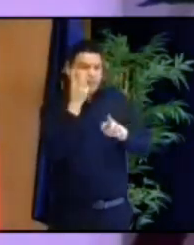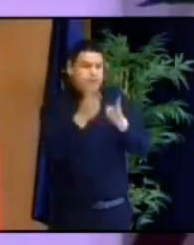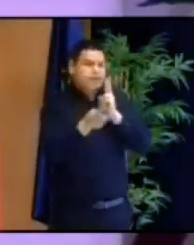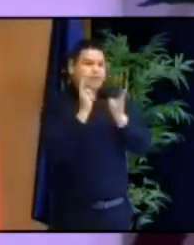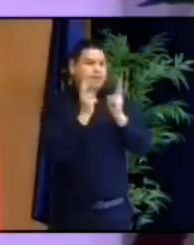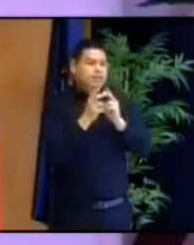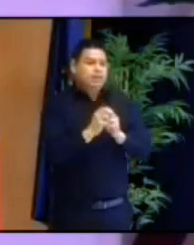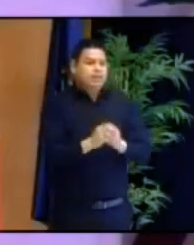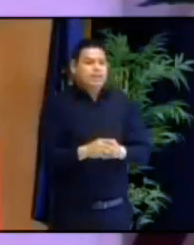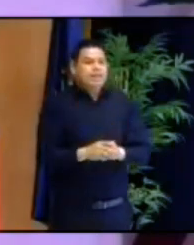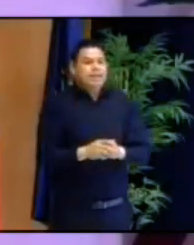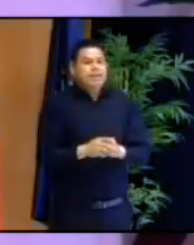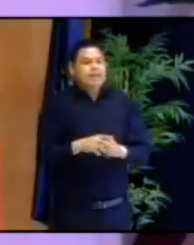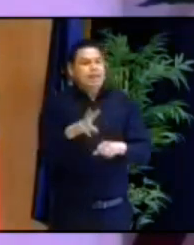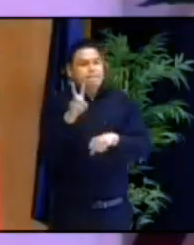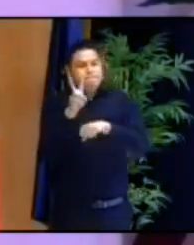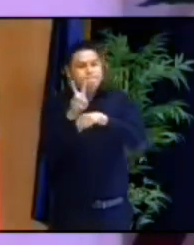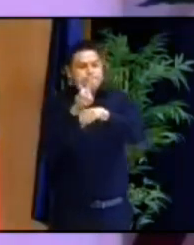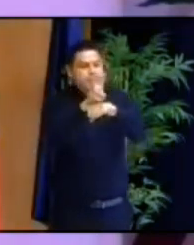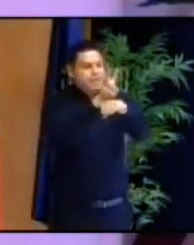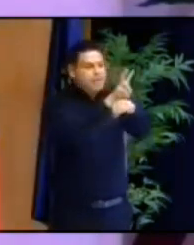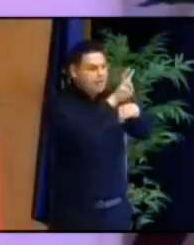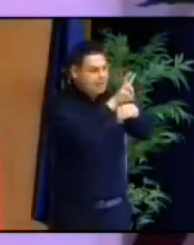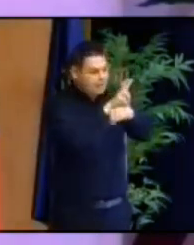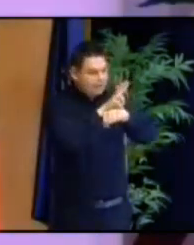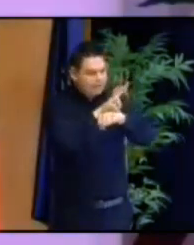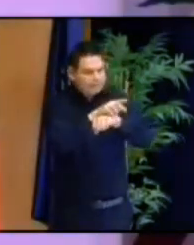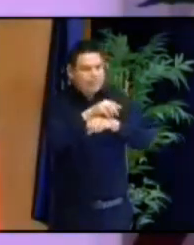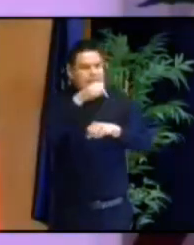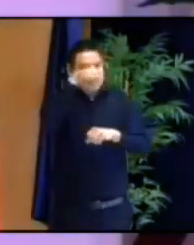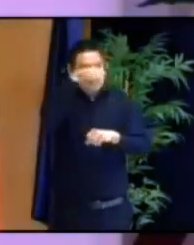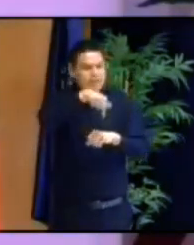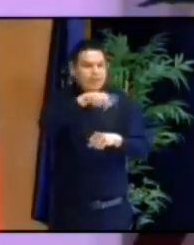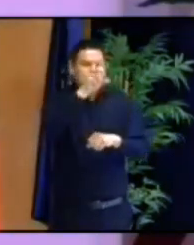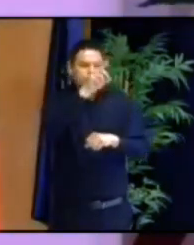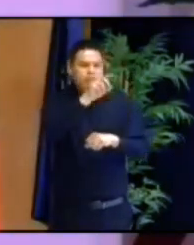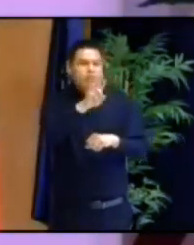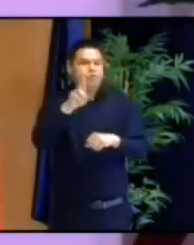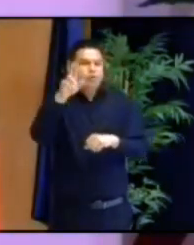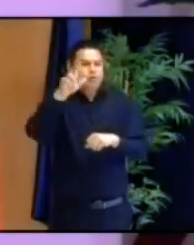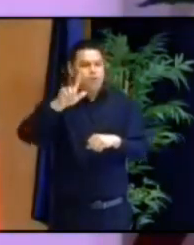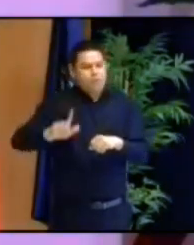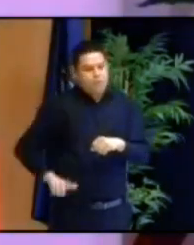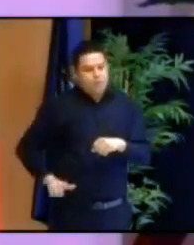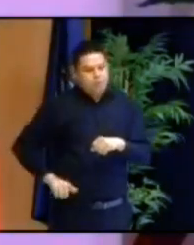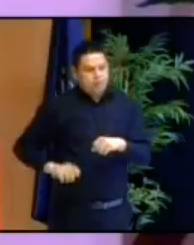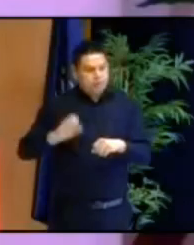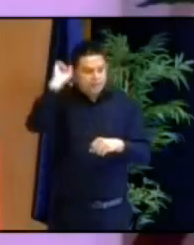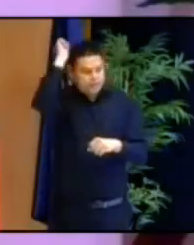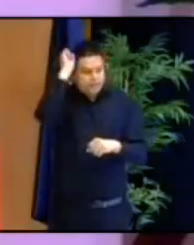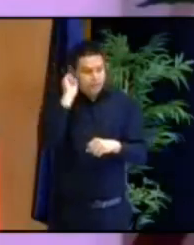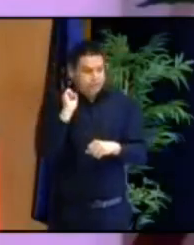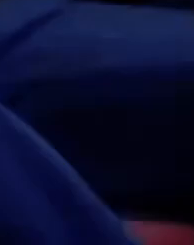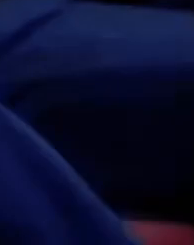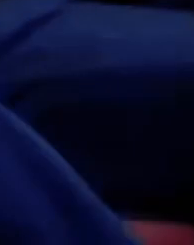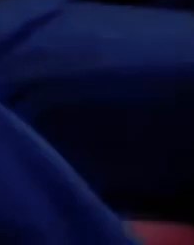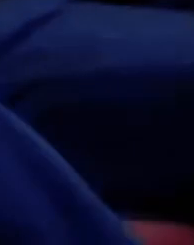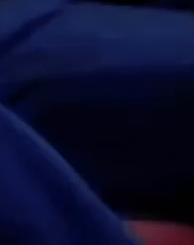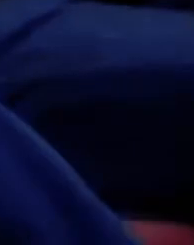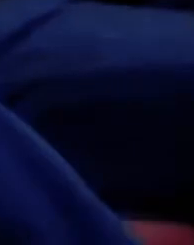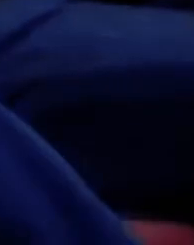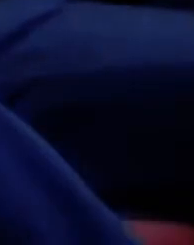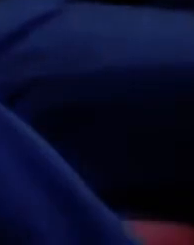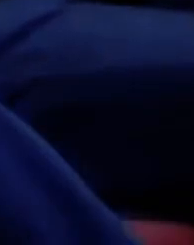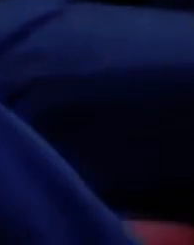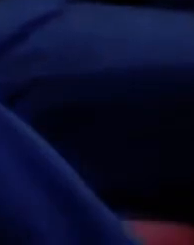la seguridad, que aquí ha hecho un excelente trabajo el doctor Rocha. Yo quisiera platicarles lo que hemos